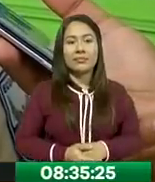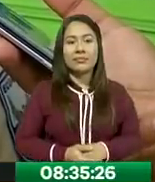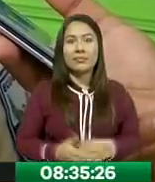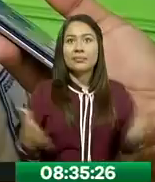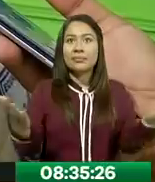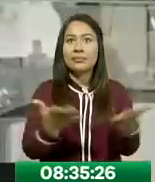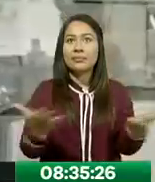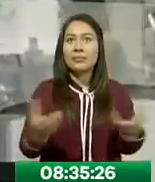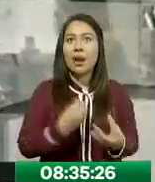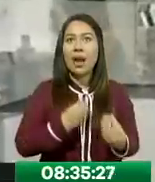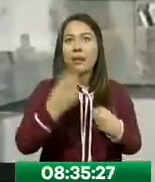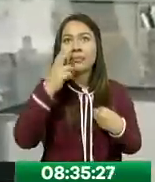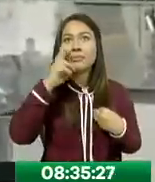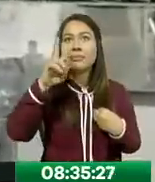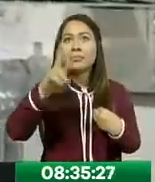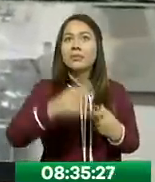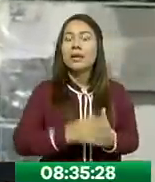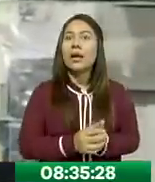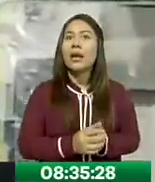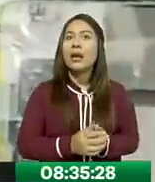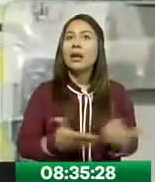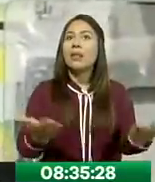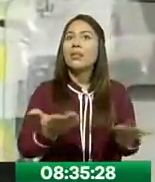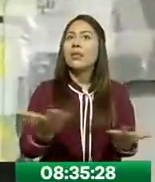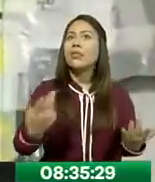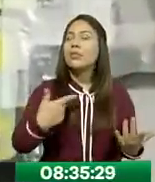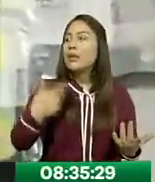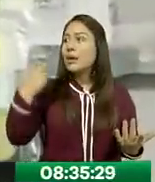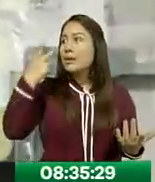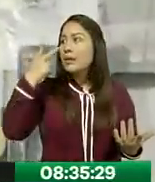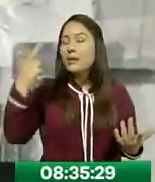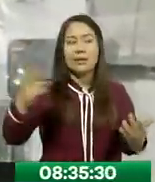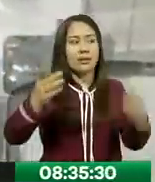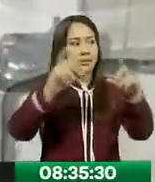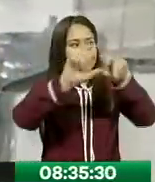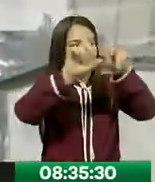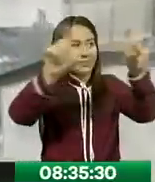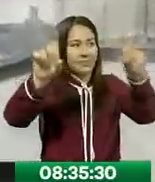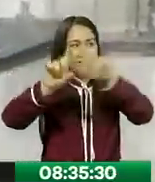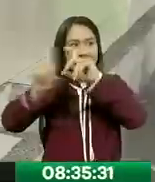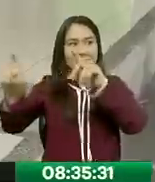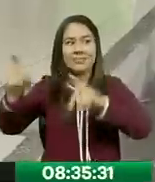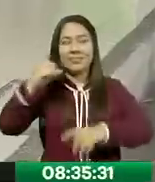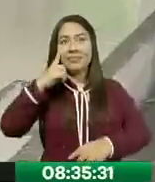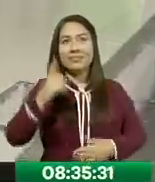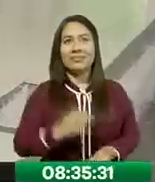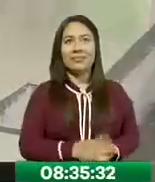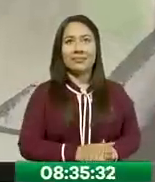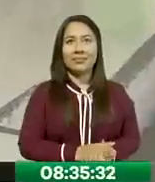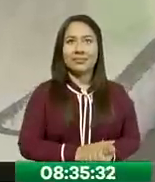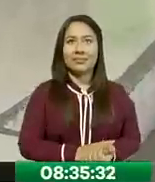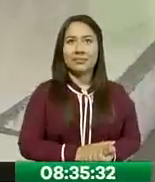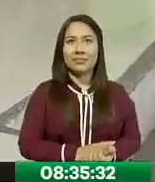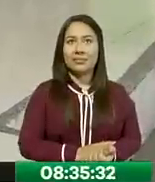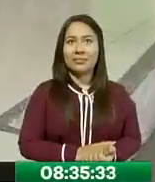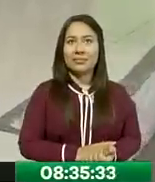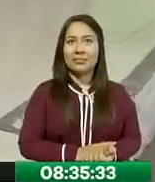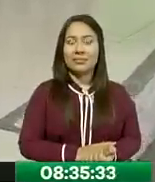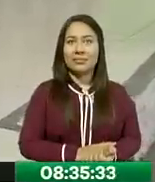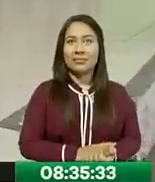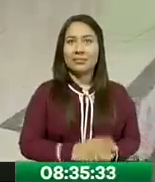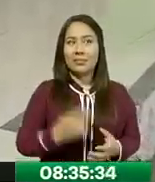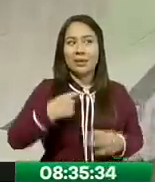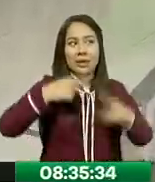que es la caja fuerte. De ahí que la policía recolectaba las pistas, buscaba detalles. Según lo que dice la autoridad de